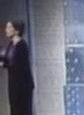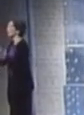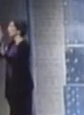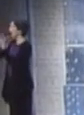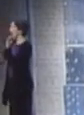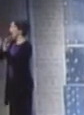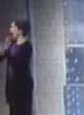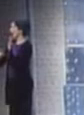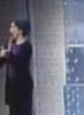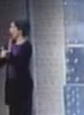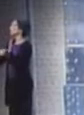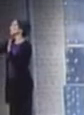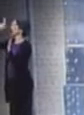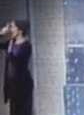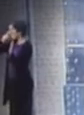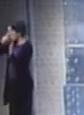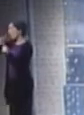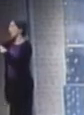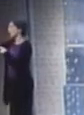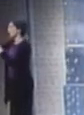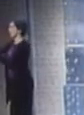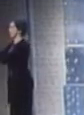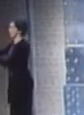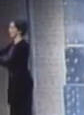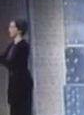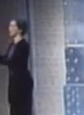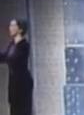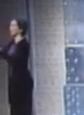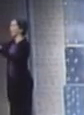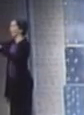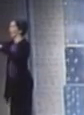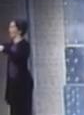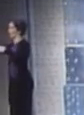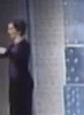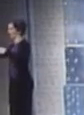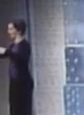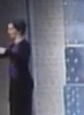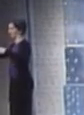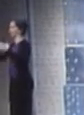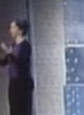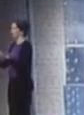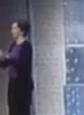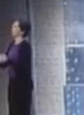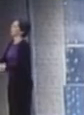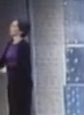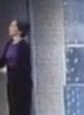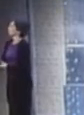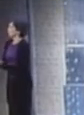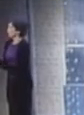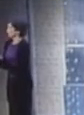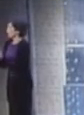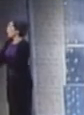para poderla tener en un examen. Y todo es una cadena. ¿Por qué? Porque si yo no tenía un